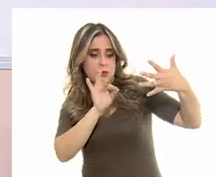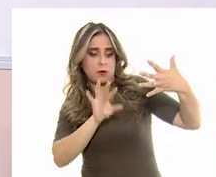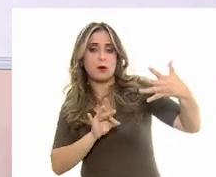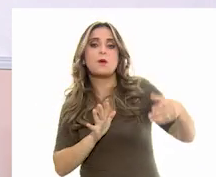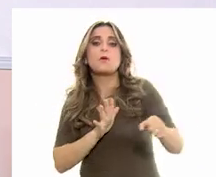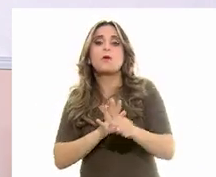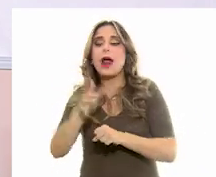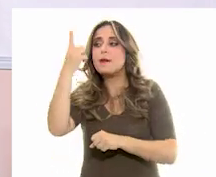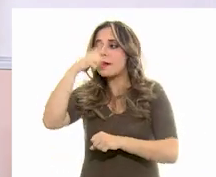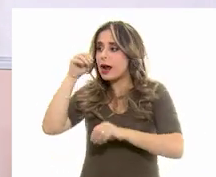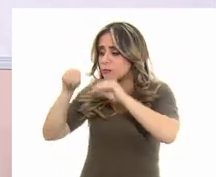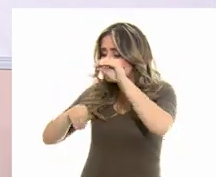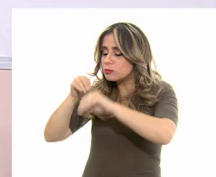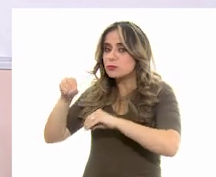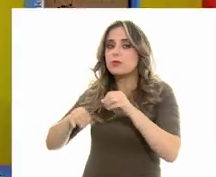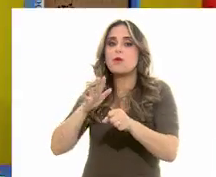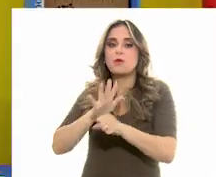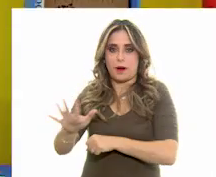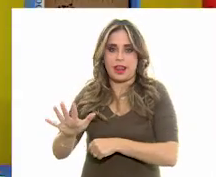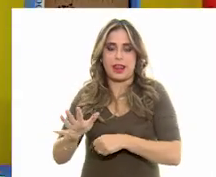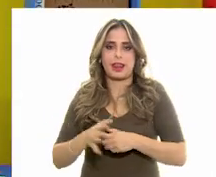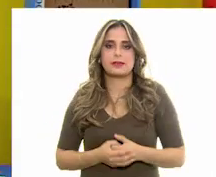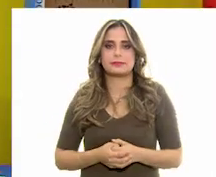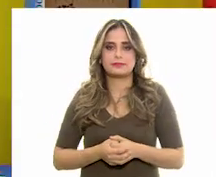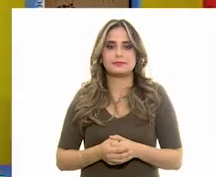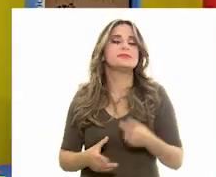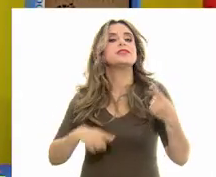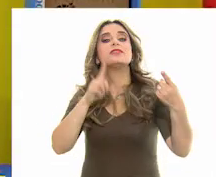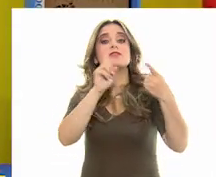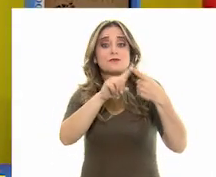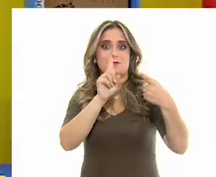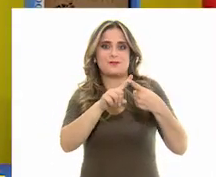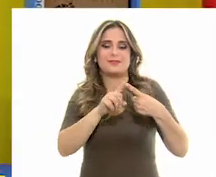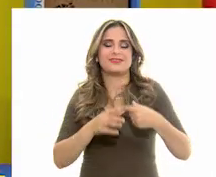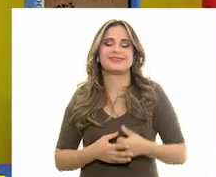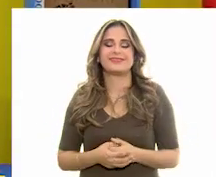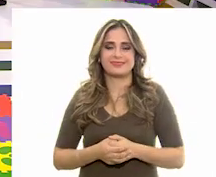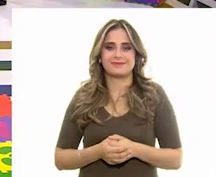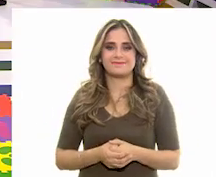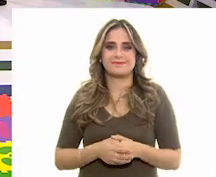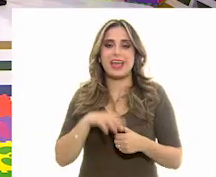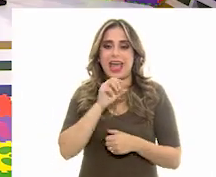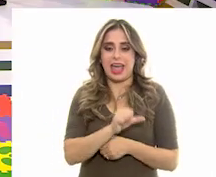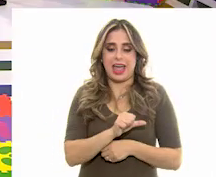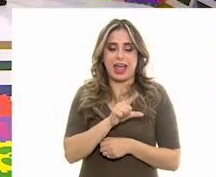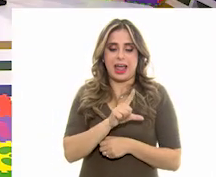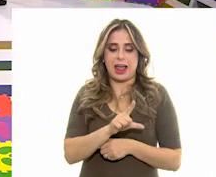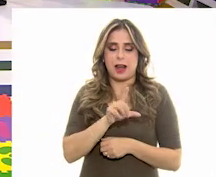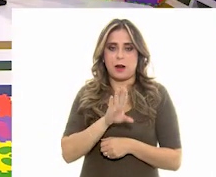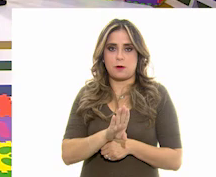nuestro álbum. Perfecto. Entonces tenemos que poner número uno. Y entonces empezamos álbum.